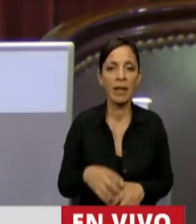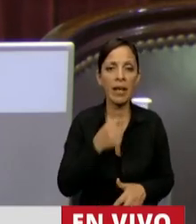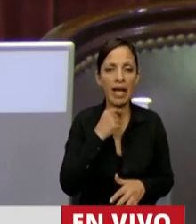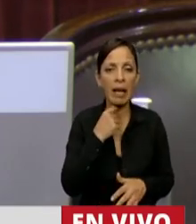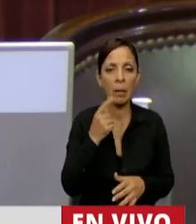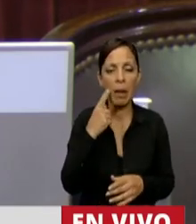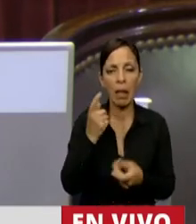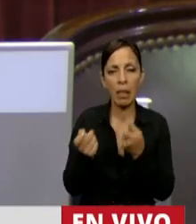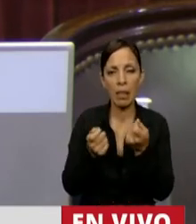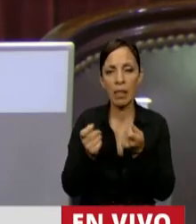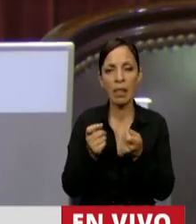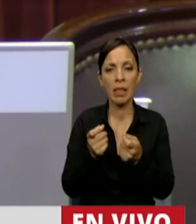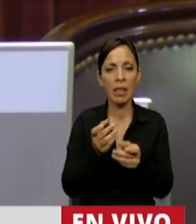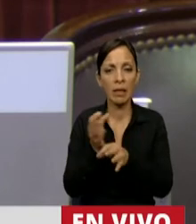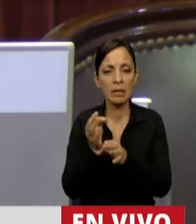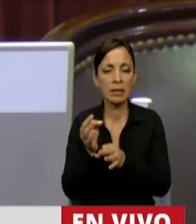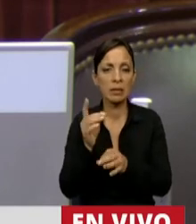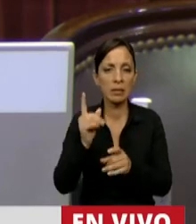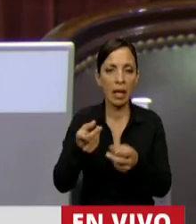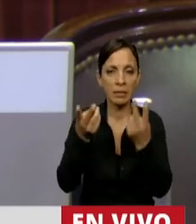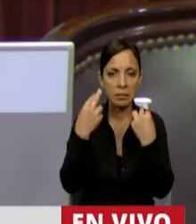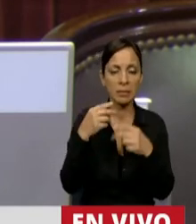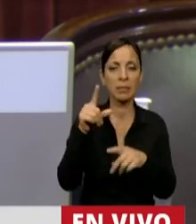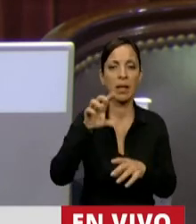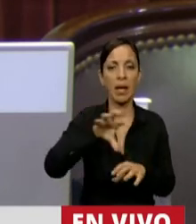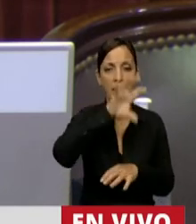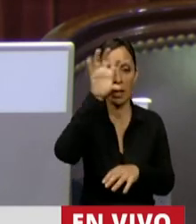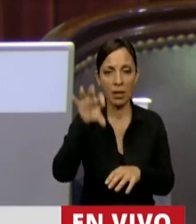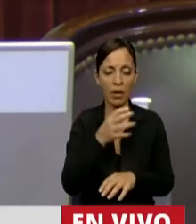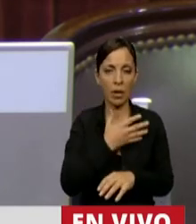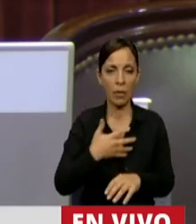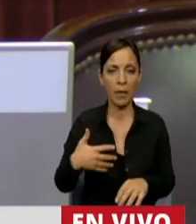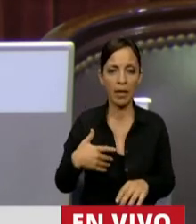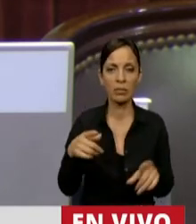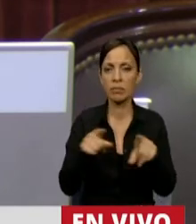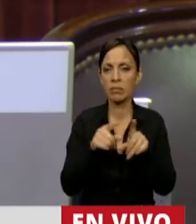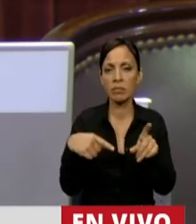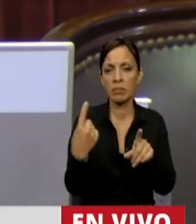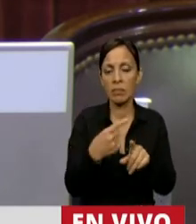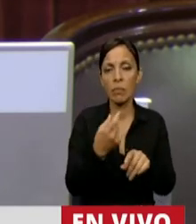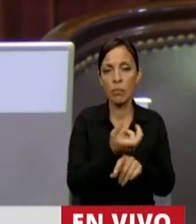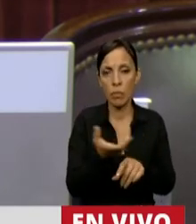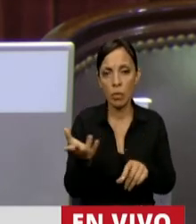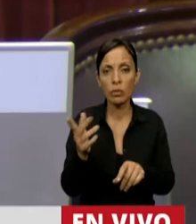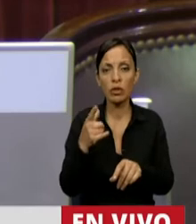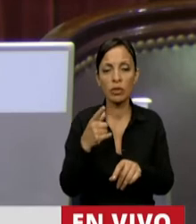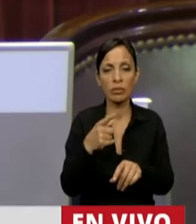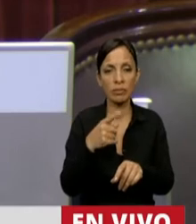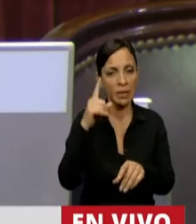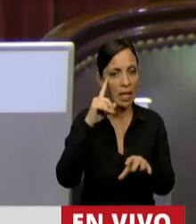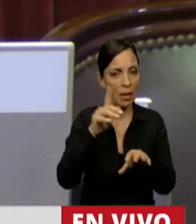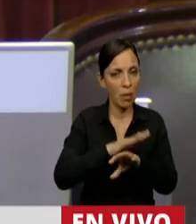adoctrinar a las provincias, adoctrinar a los gobiernos, como muchos se equivocan hoy, aceptando estas